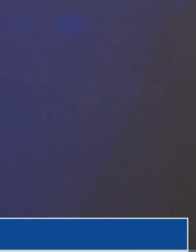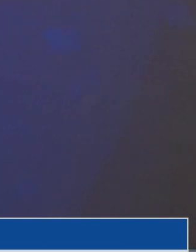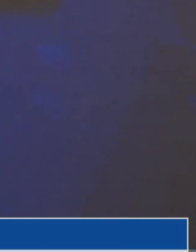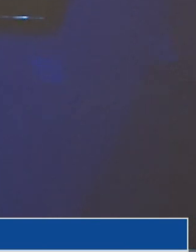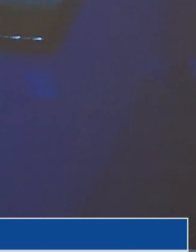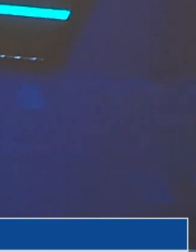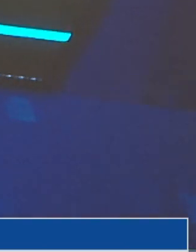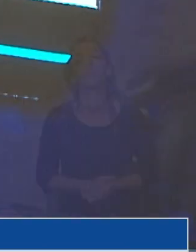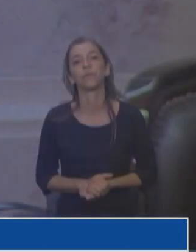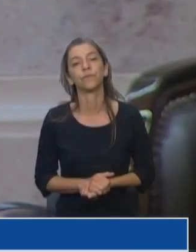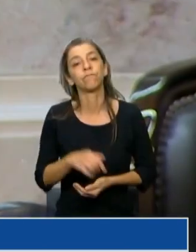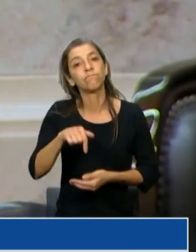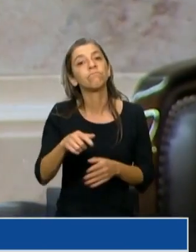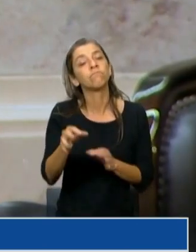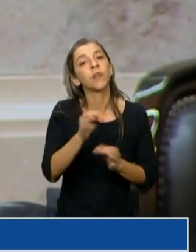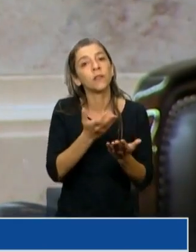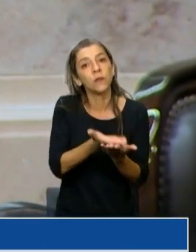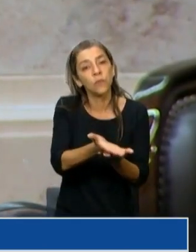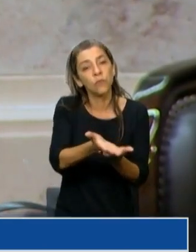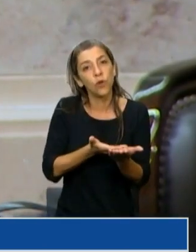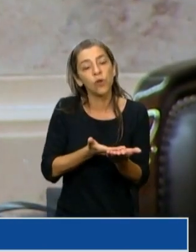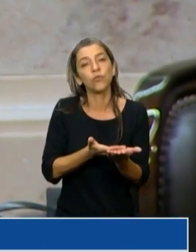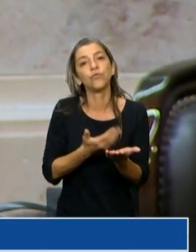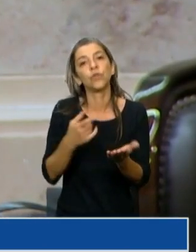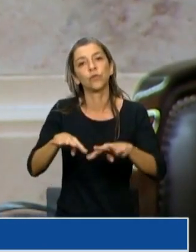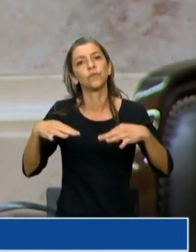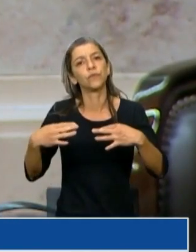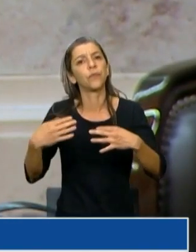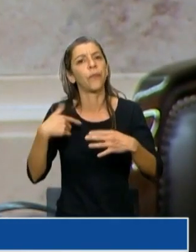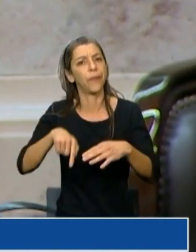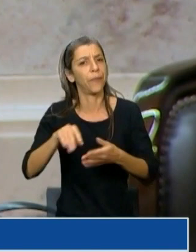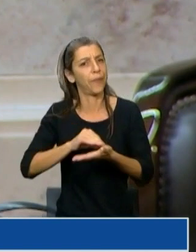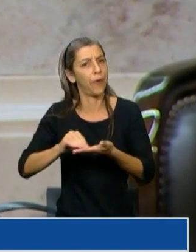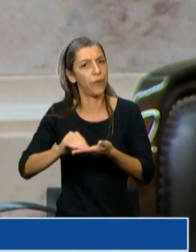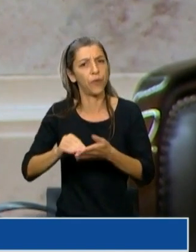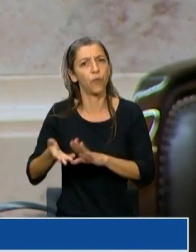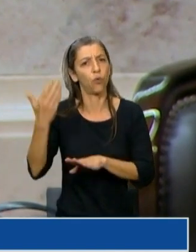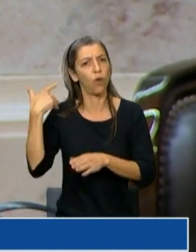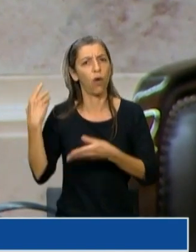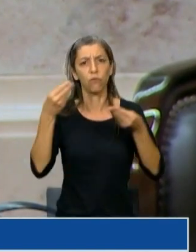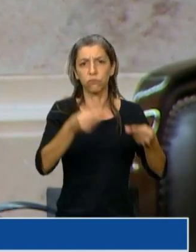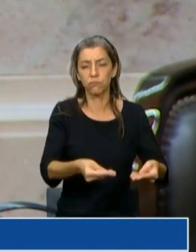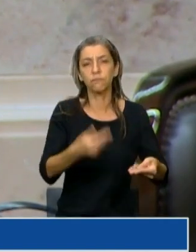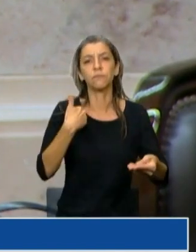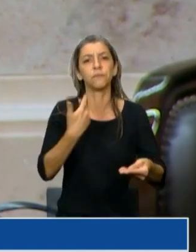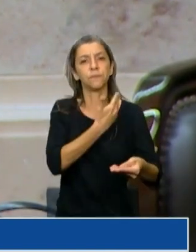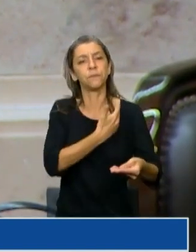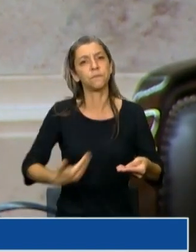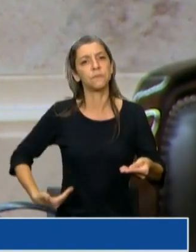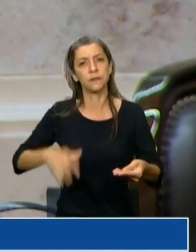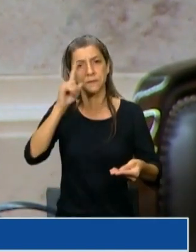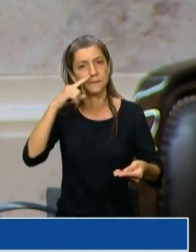lo siguiente. Este proyecto ingresa a la Cámara de Diputados con la firma del presidente de la Nación,